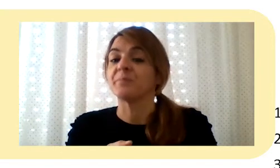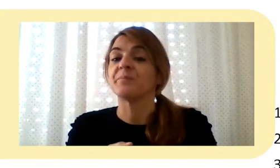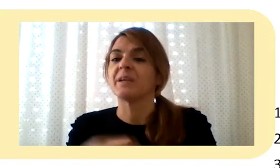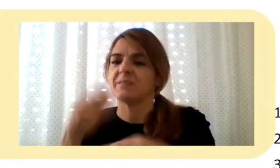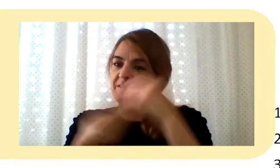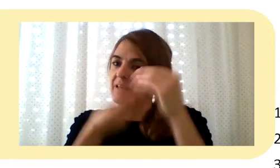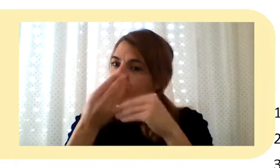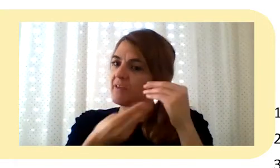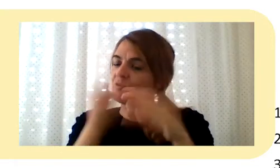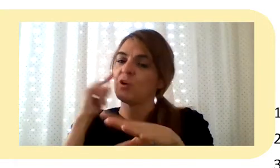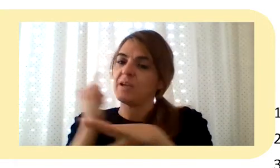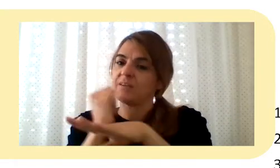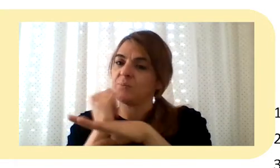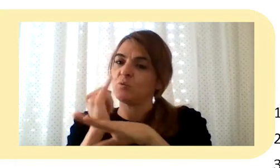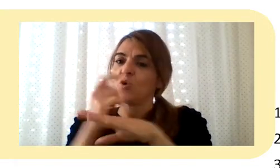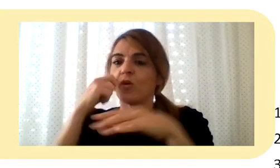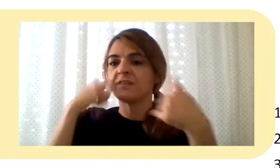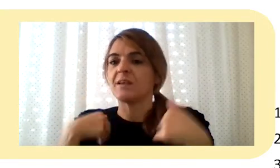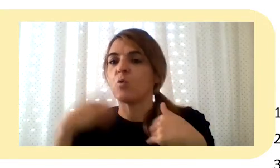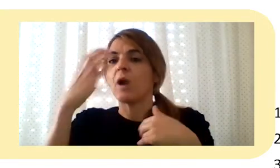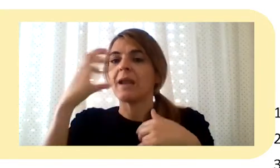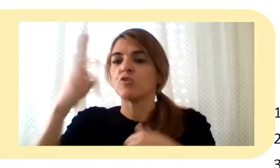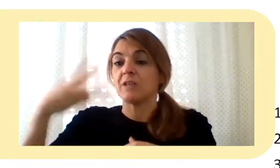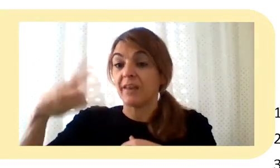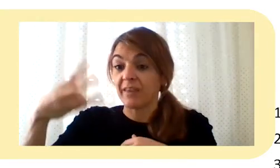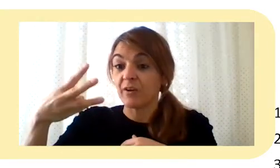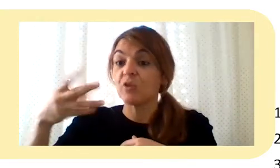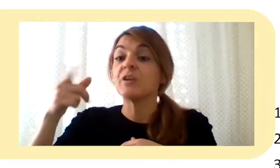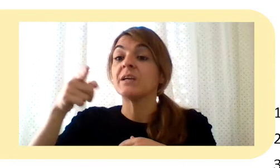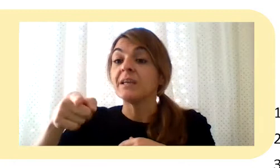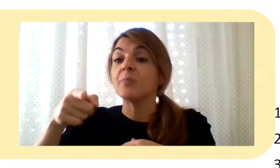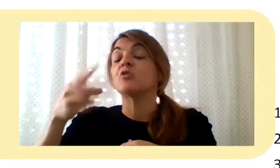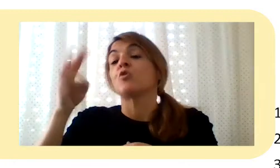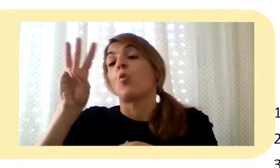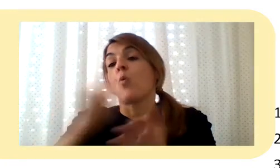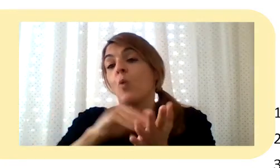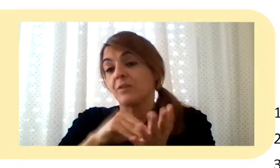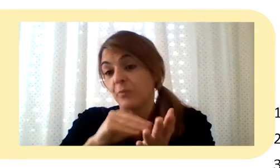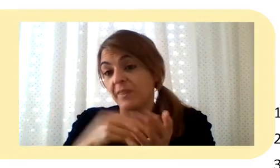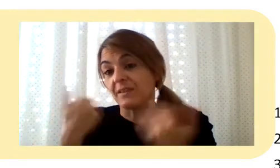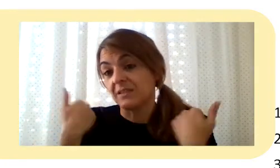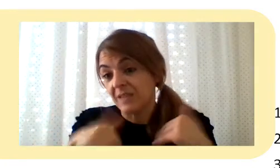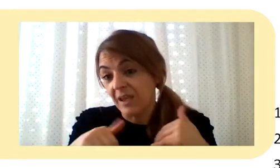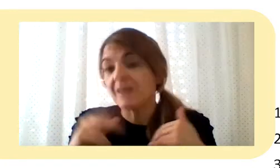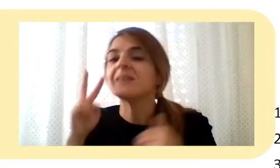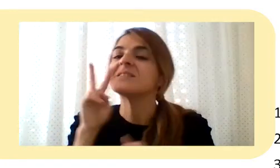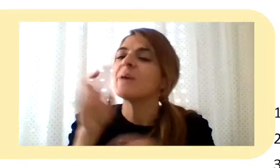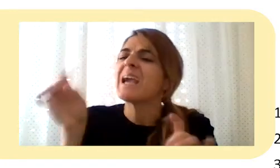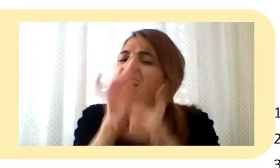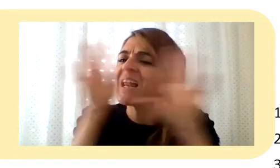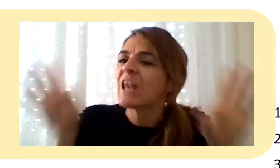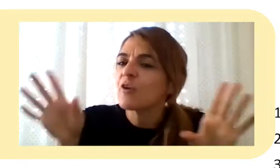seroepidemiológica que se está haciendo en el Instituto de Salud Carlos III, en donde, esta es la cuarta ronda, se evidencia que más mujeres que